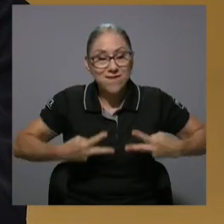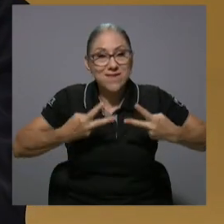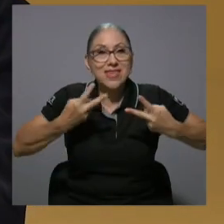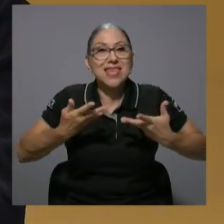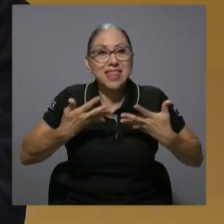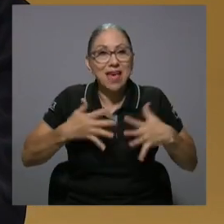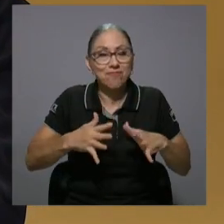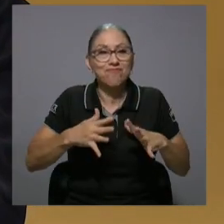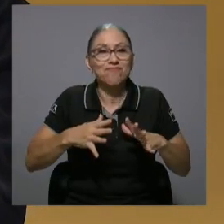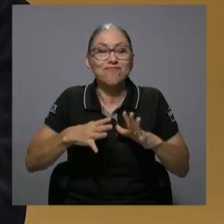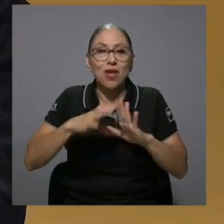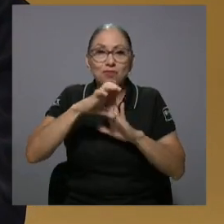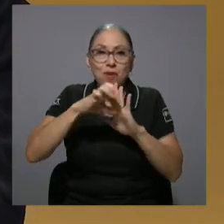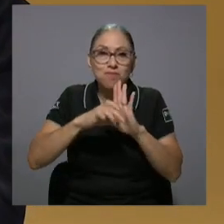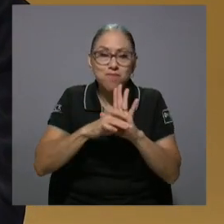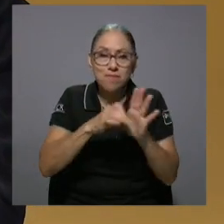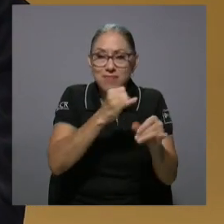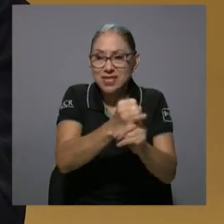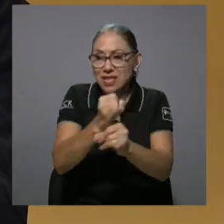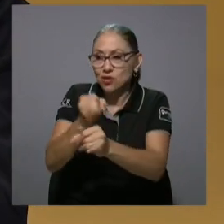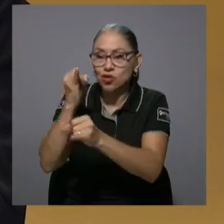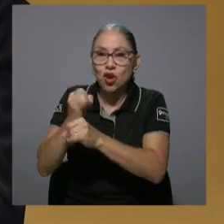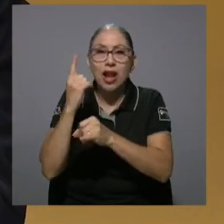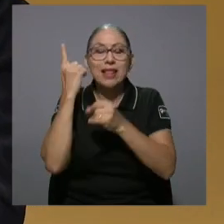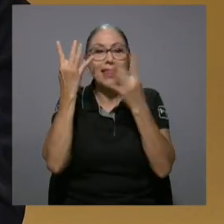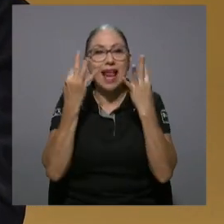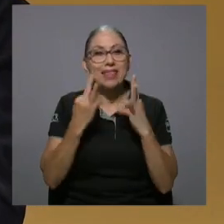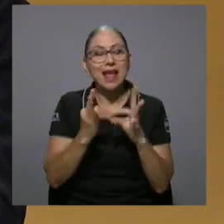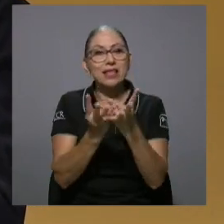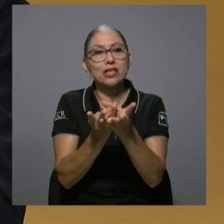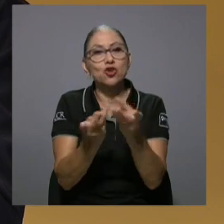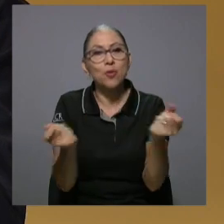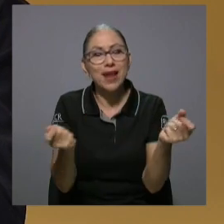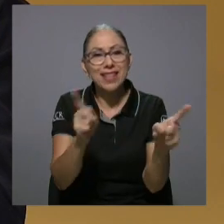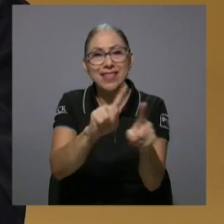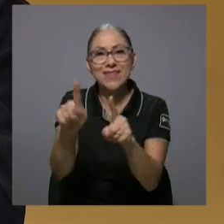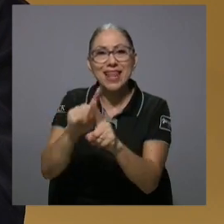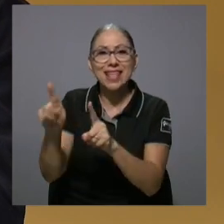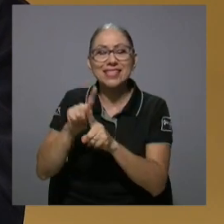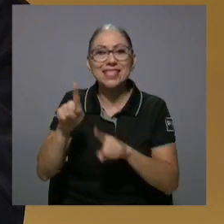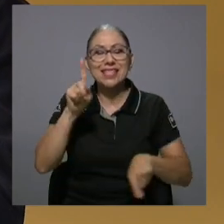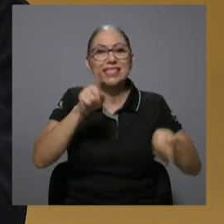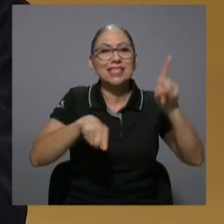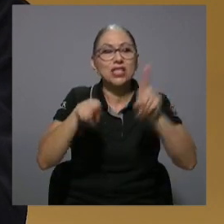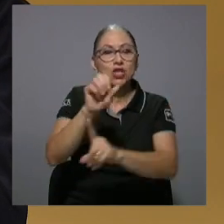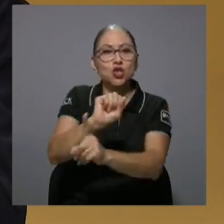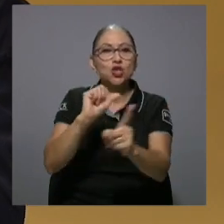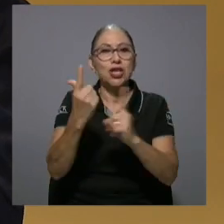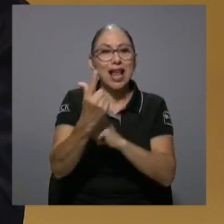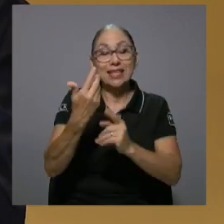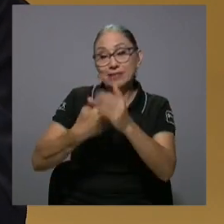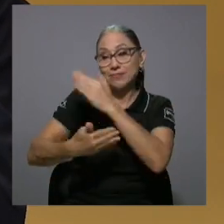grandes discrepancias sociales que emergieron, que se hicieron visibles en